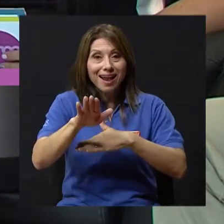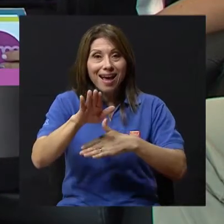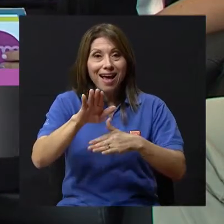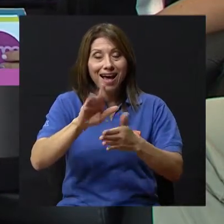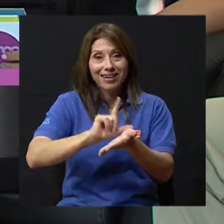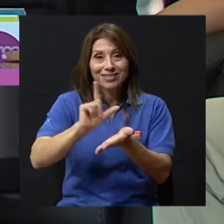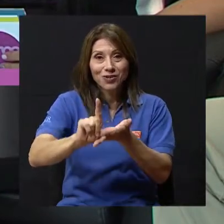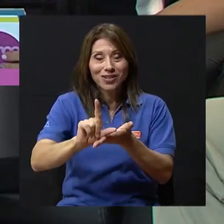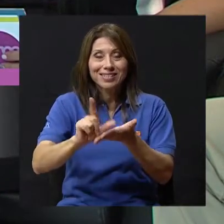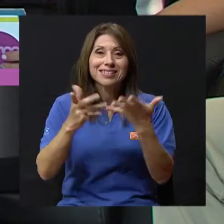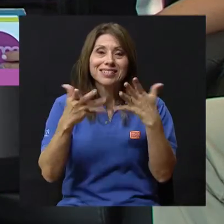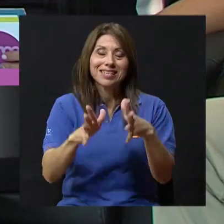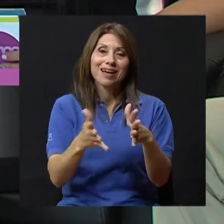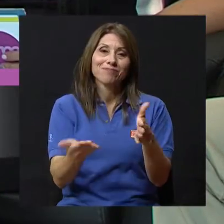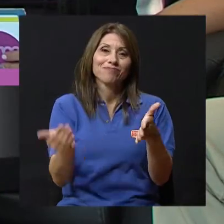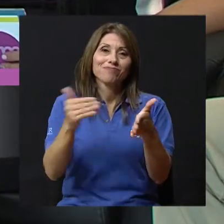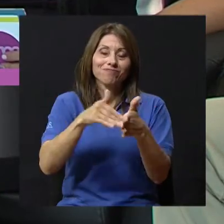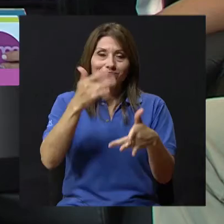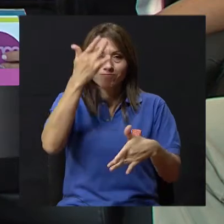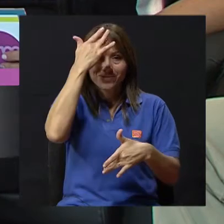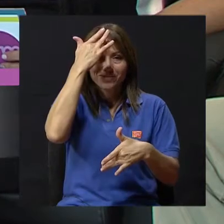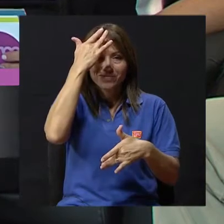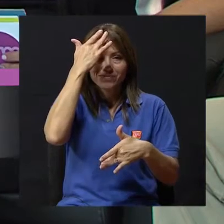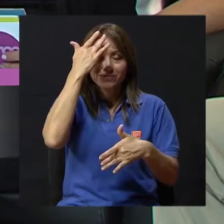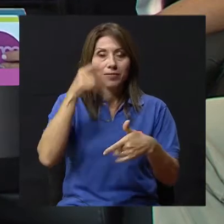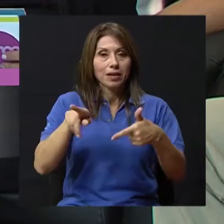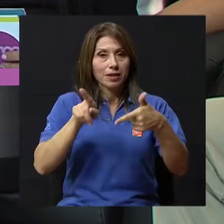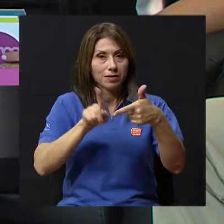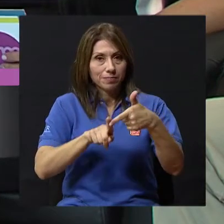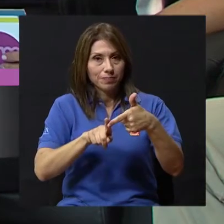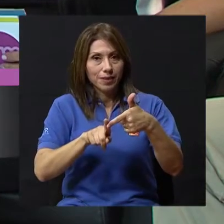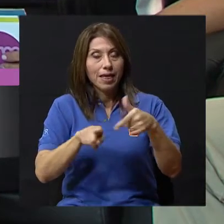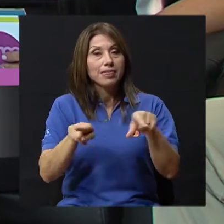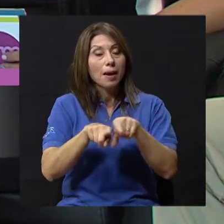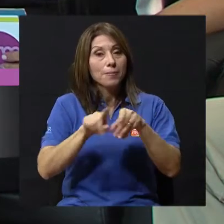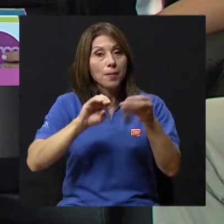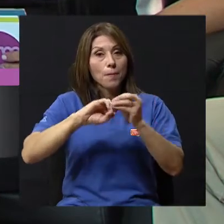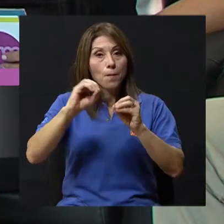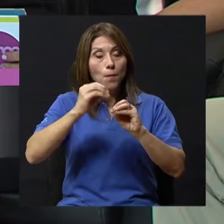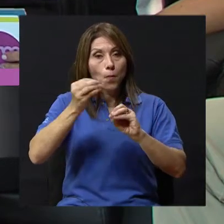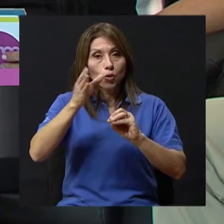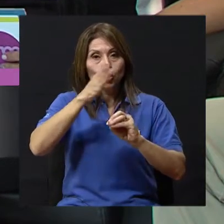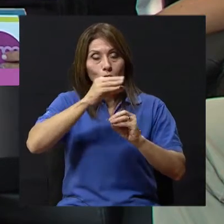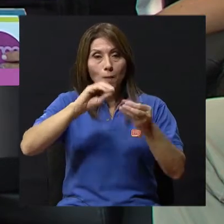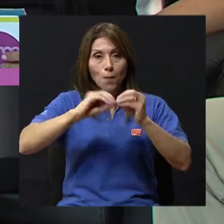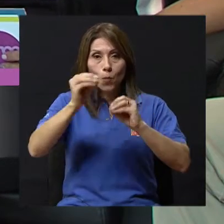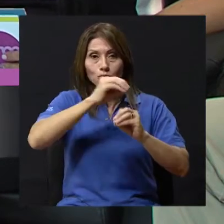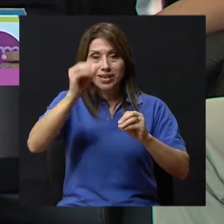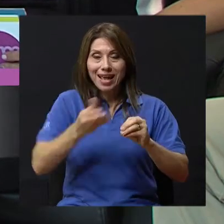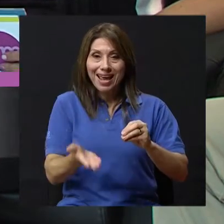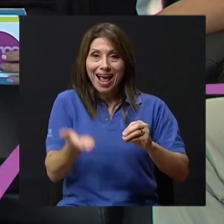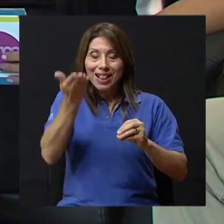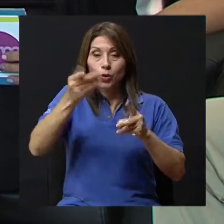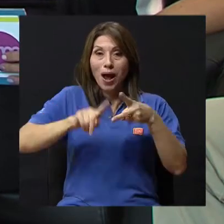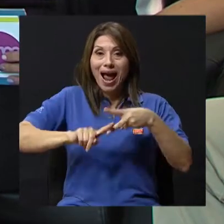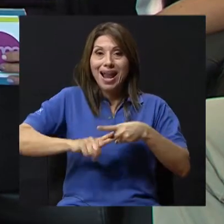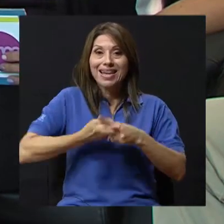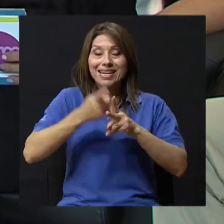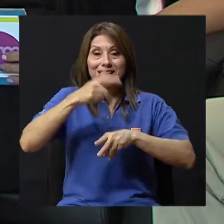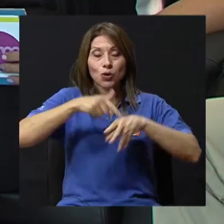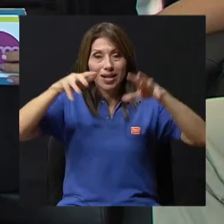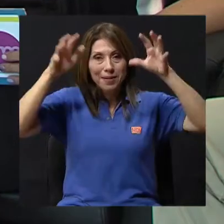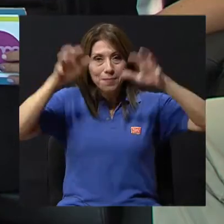del invierno, mayo, junio, que es el que estamos ahora. Y eso es importante tomar en cuenta porque la persona que ha